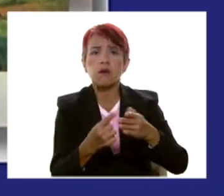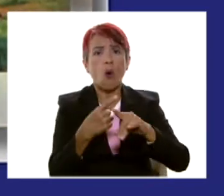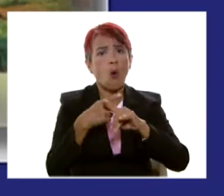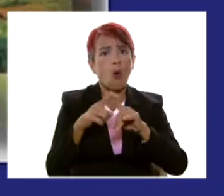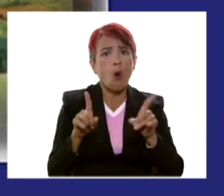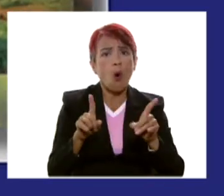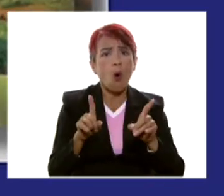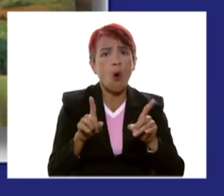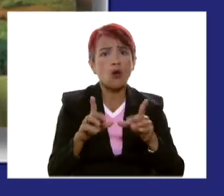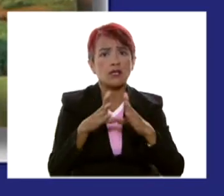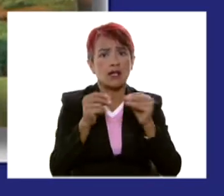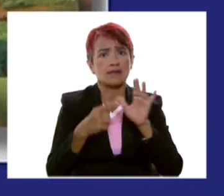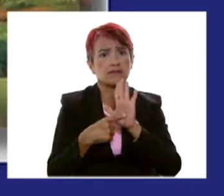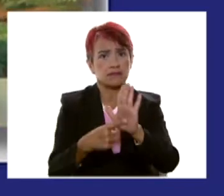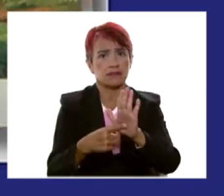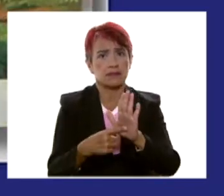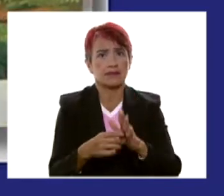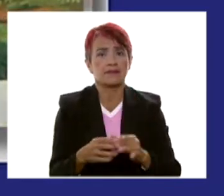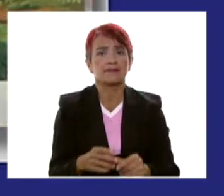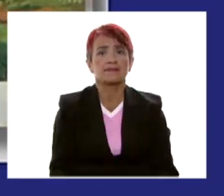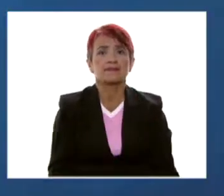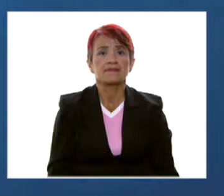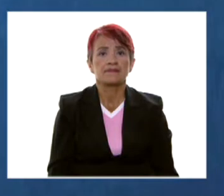de representación del paisaje.